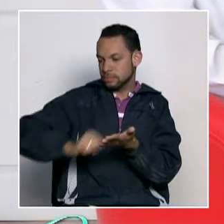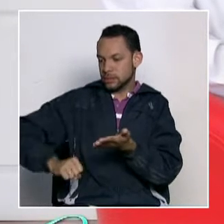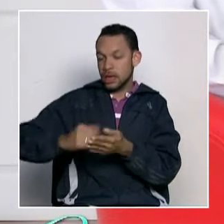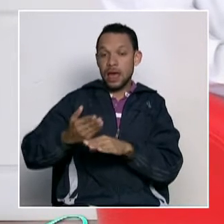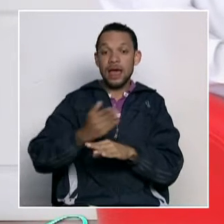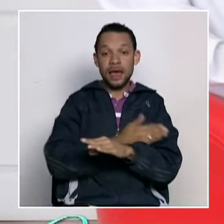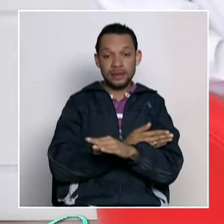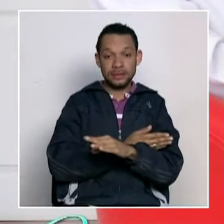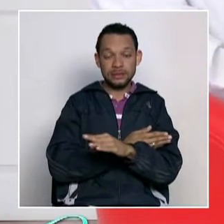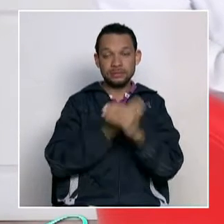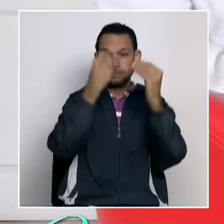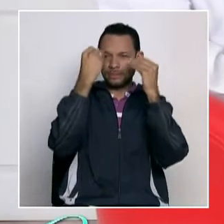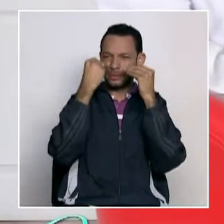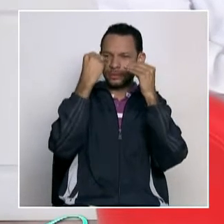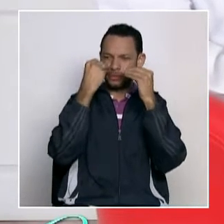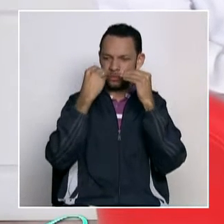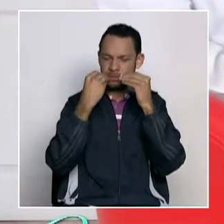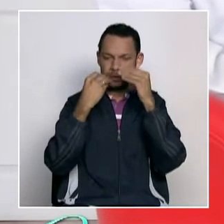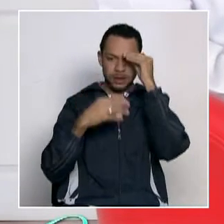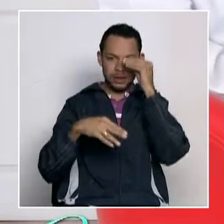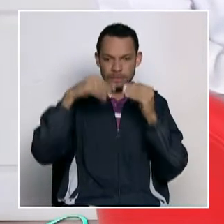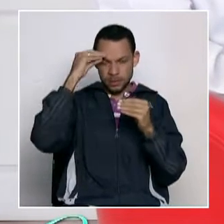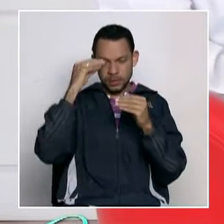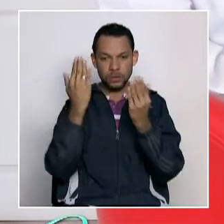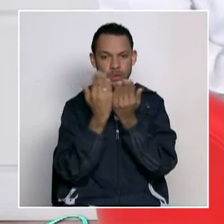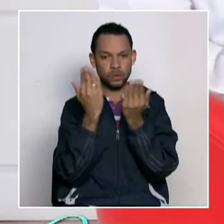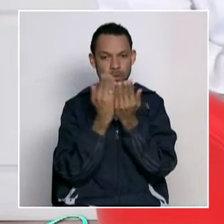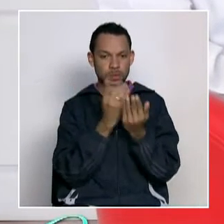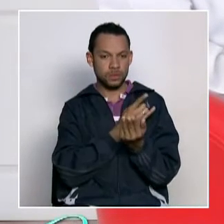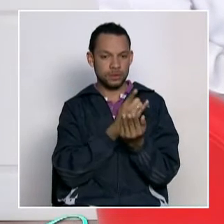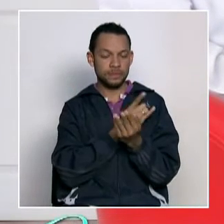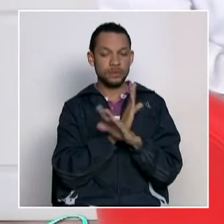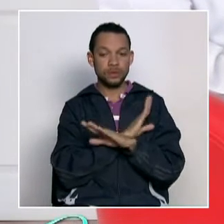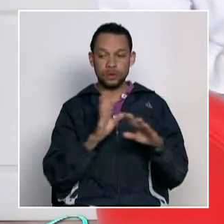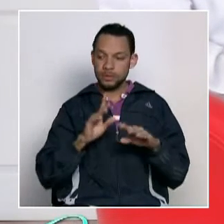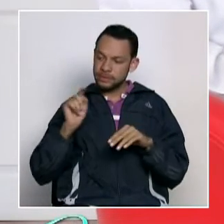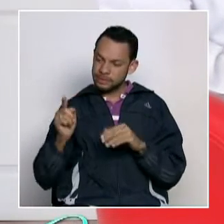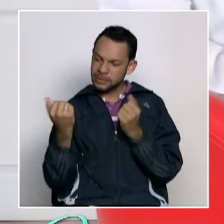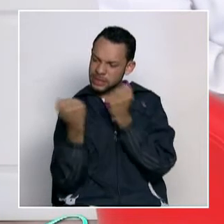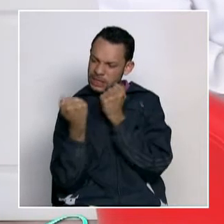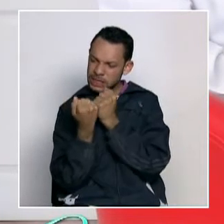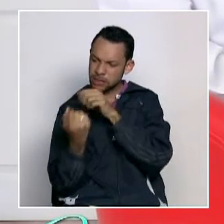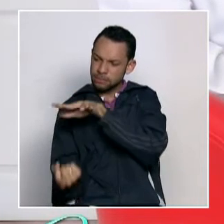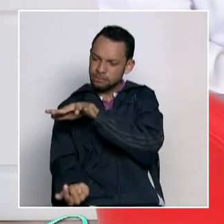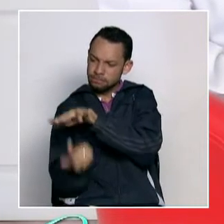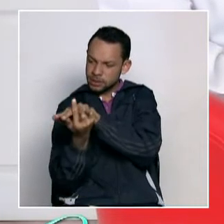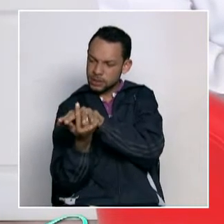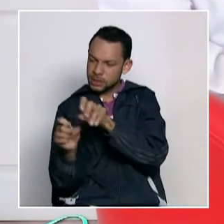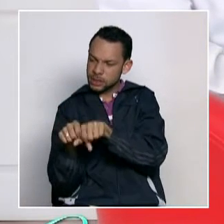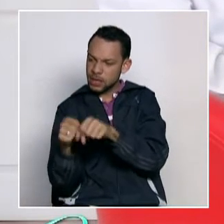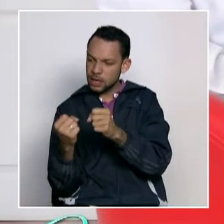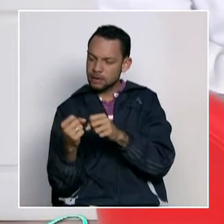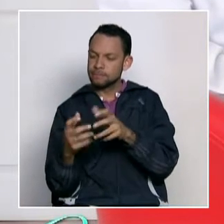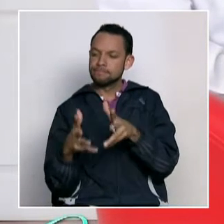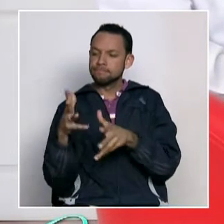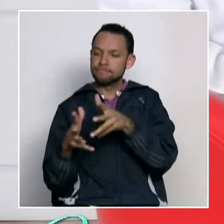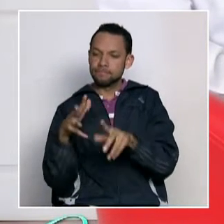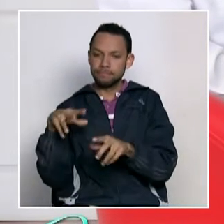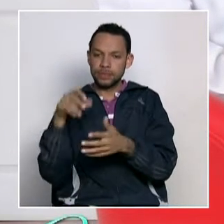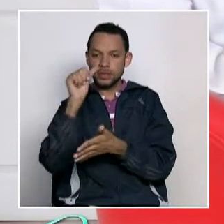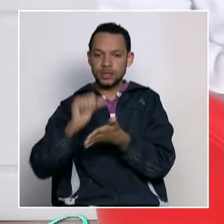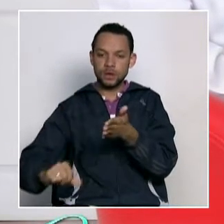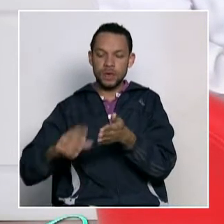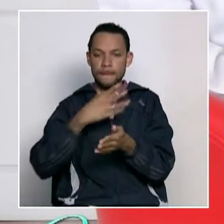usted, el concepto que le dábamos a la cordal solamente era de esa presión que producía sobre los demás dientes y